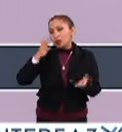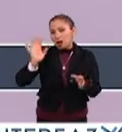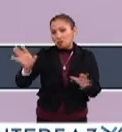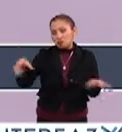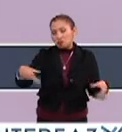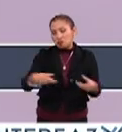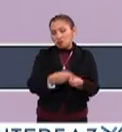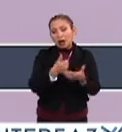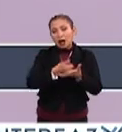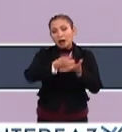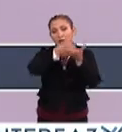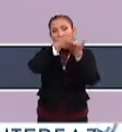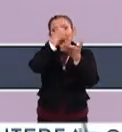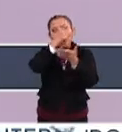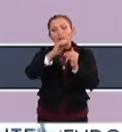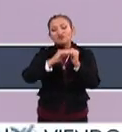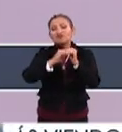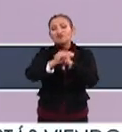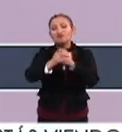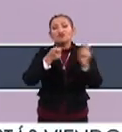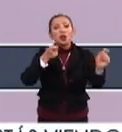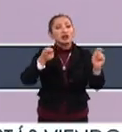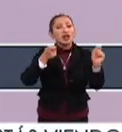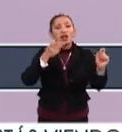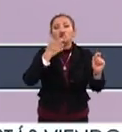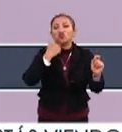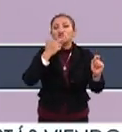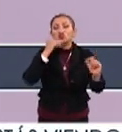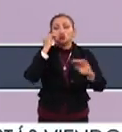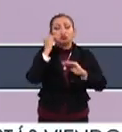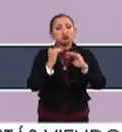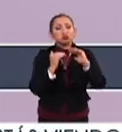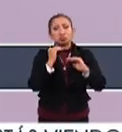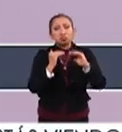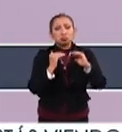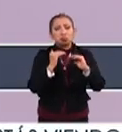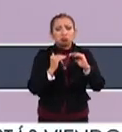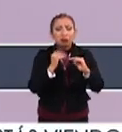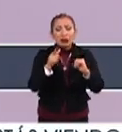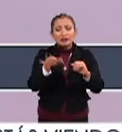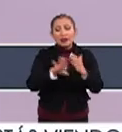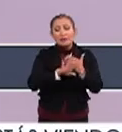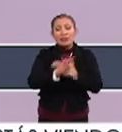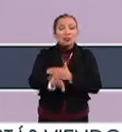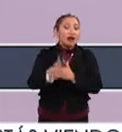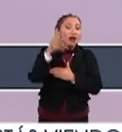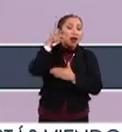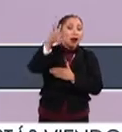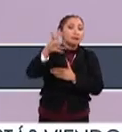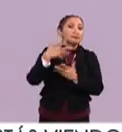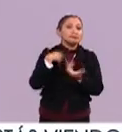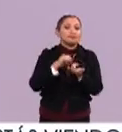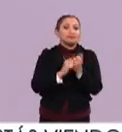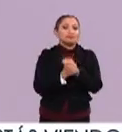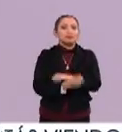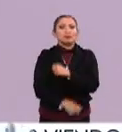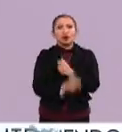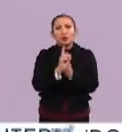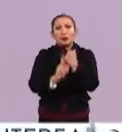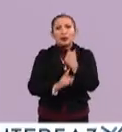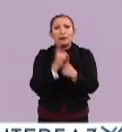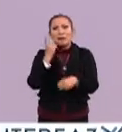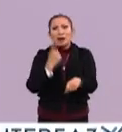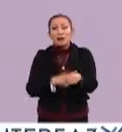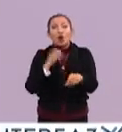medicamentos, eso nos va a ayudar a llegar a ese control de la enfermedad y con ello prevenir la presentación de complicaciones